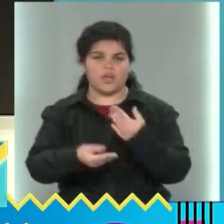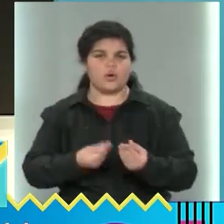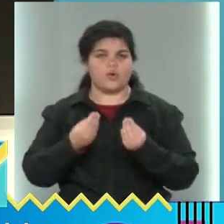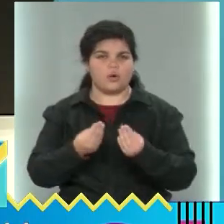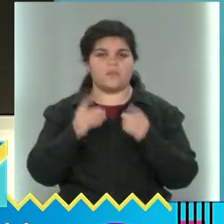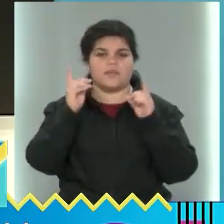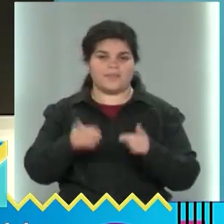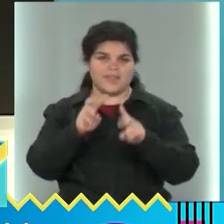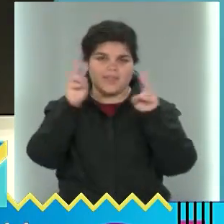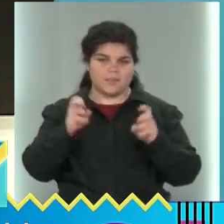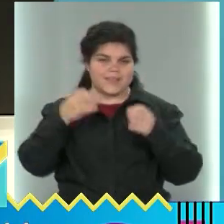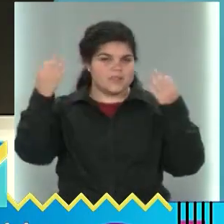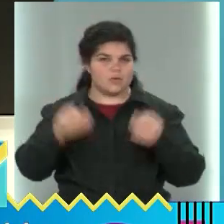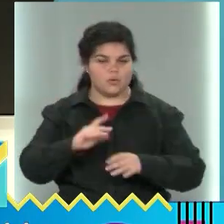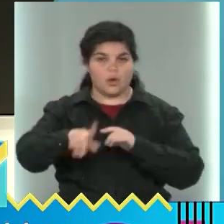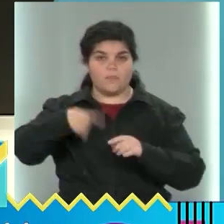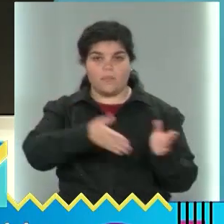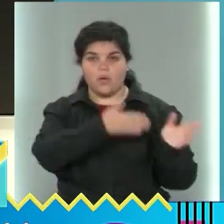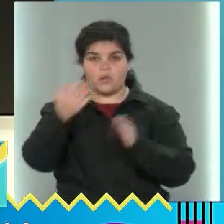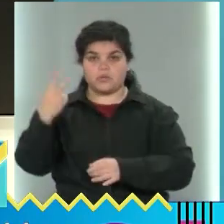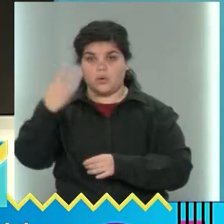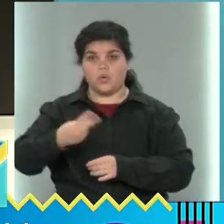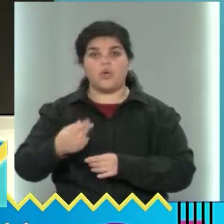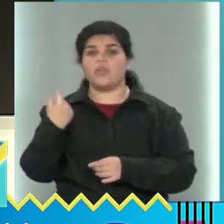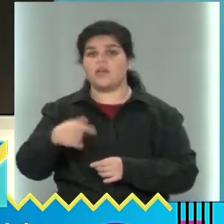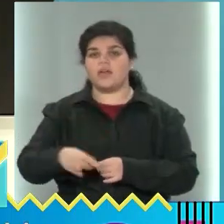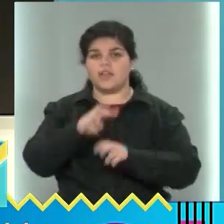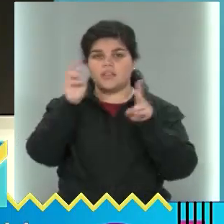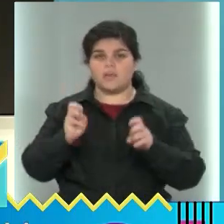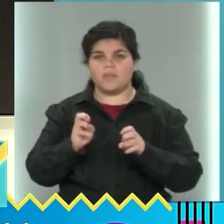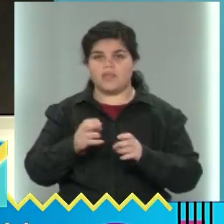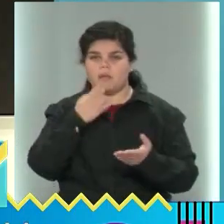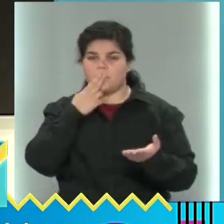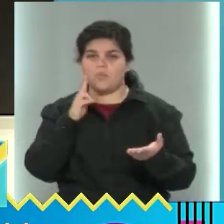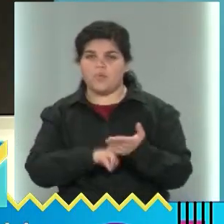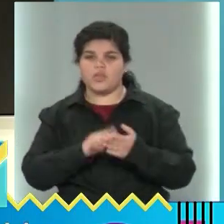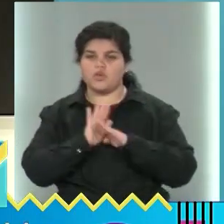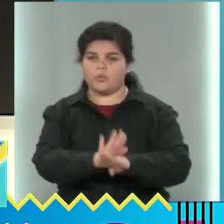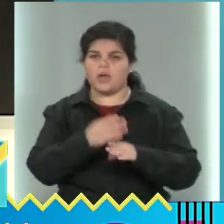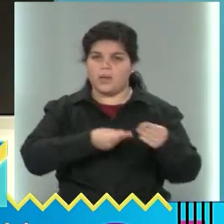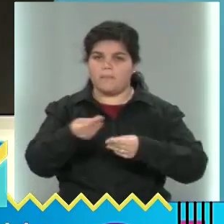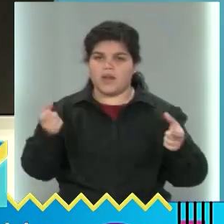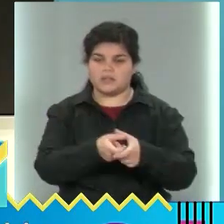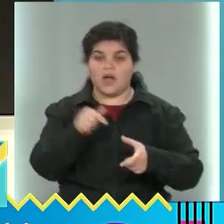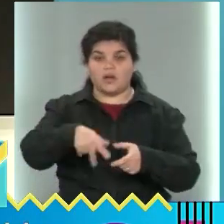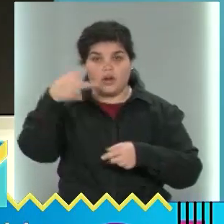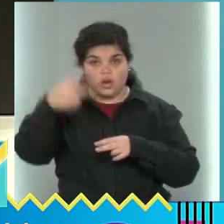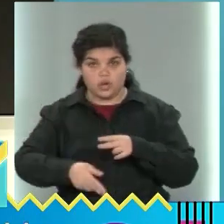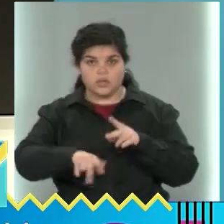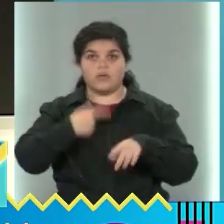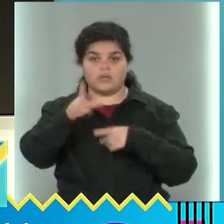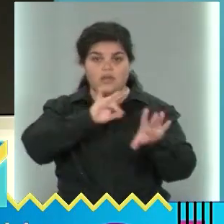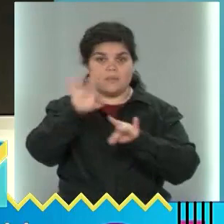que seguramente abordaremos ya en el próximo bloque que tiene que ver con la presión tributaria a las pymes. Nos vamos a un corte, los invitamos a que